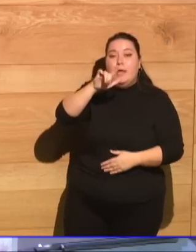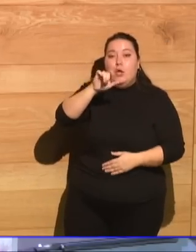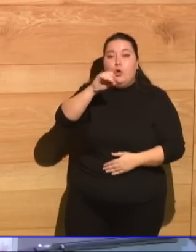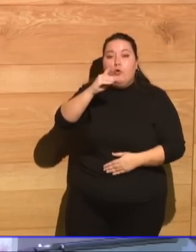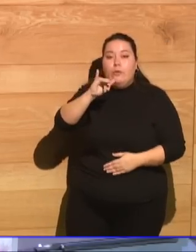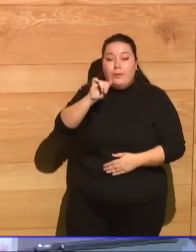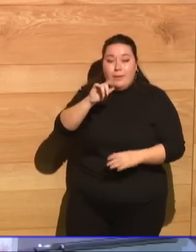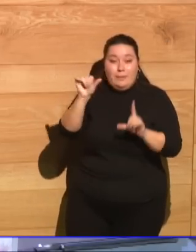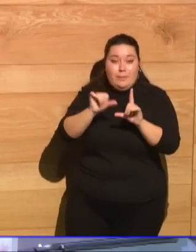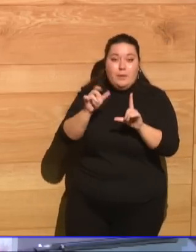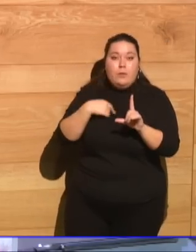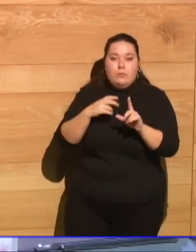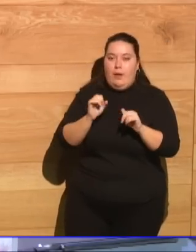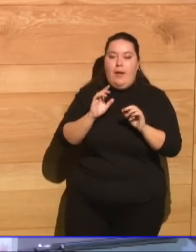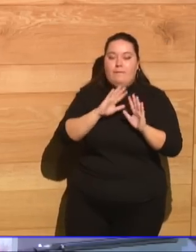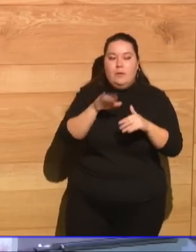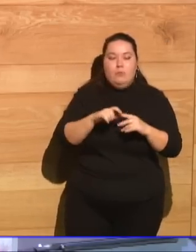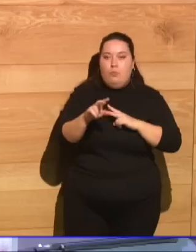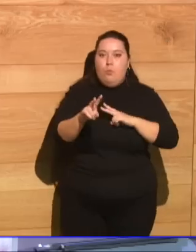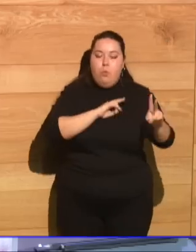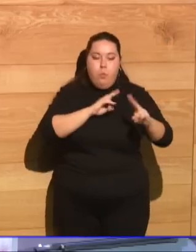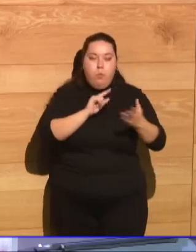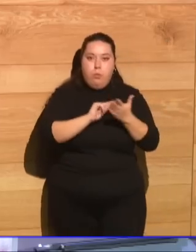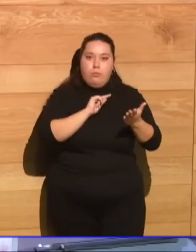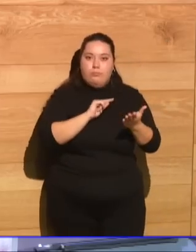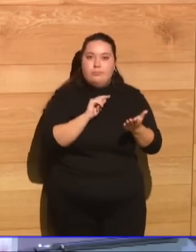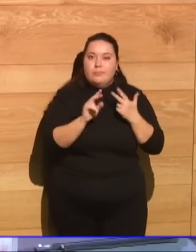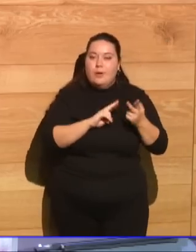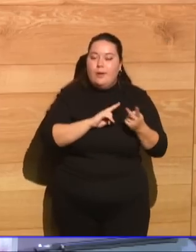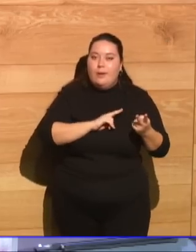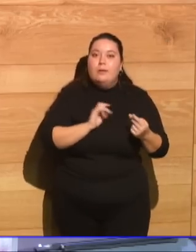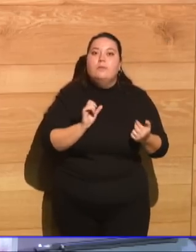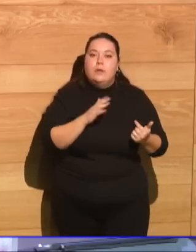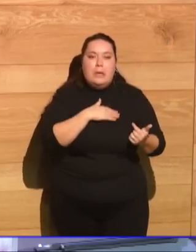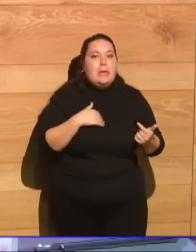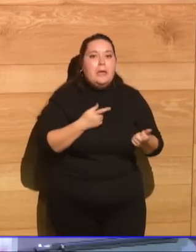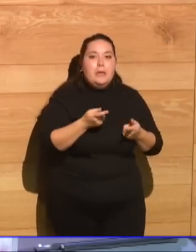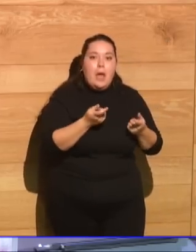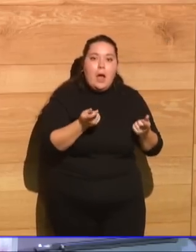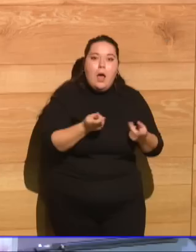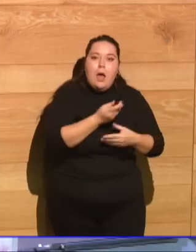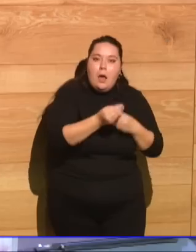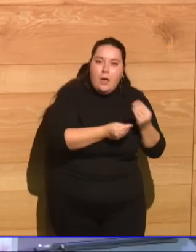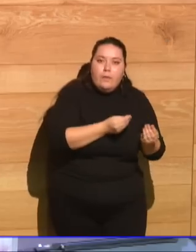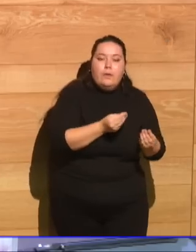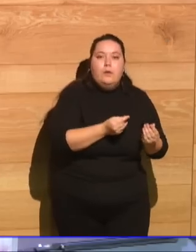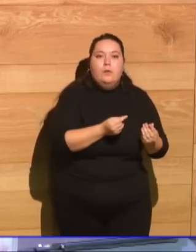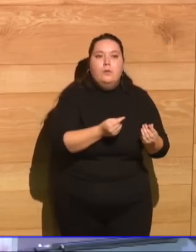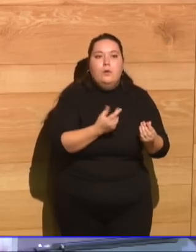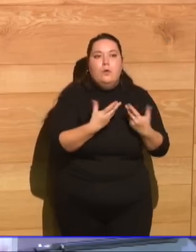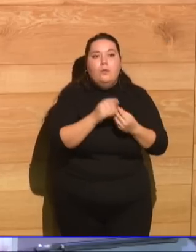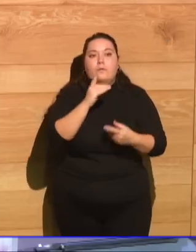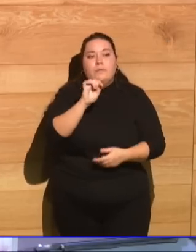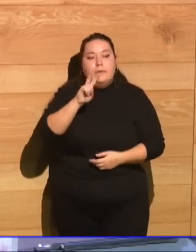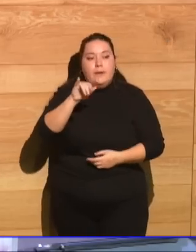realidad recibió respuestas inmediatas e interés muy pronto. Él habría querido dirigirlo, lo produjo David Putman, y enseguida